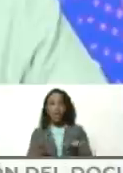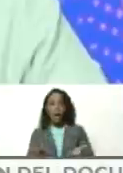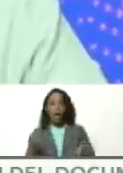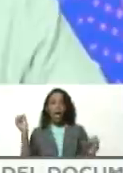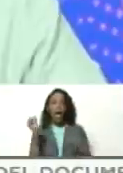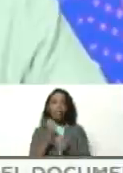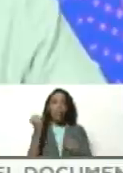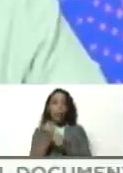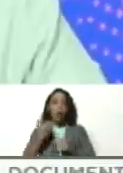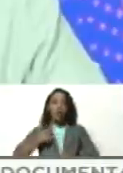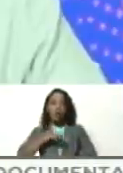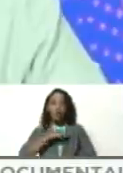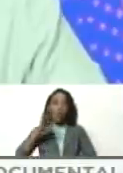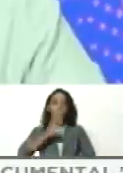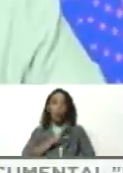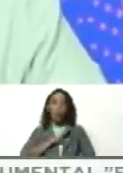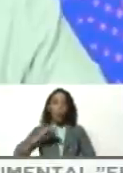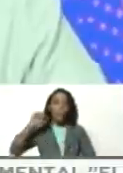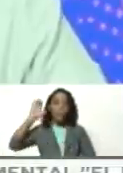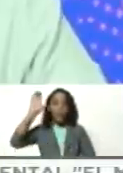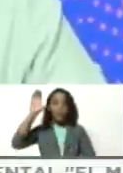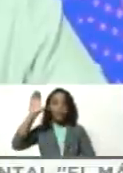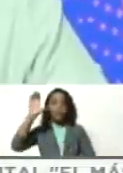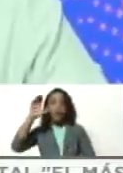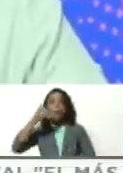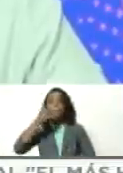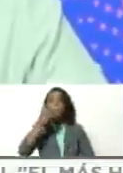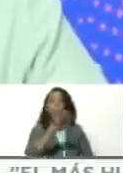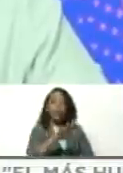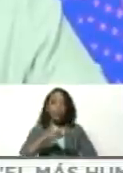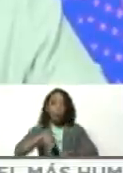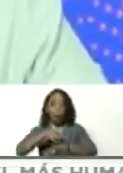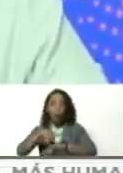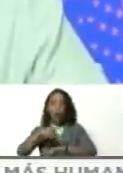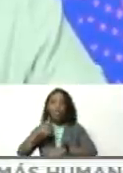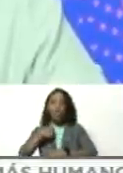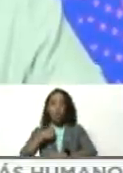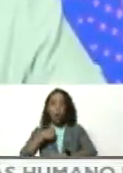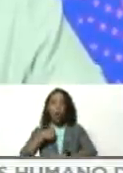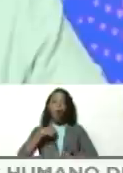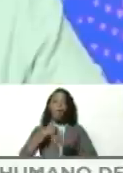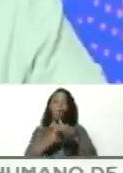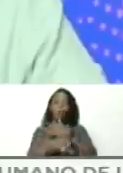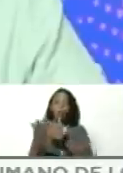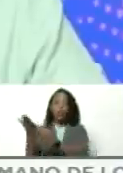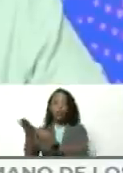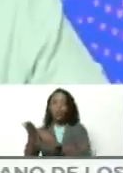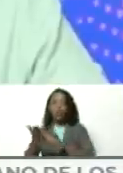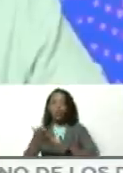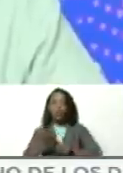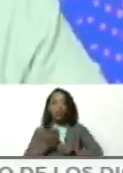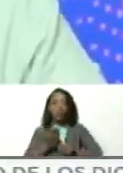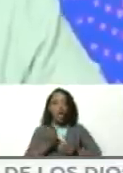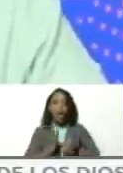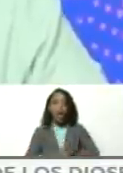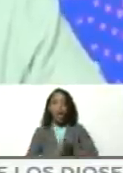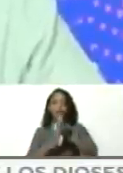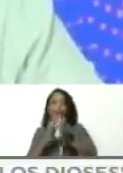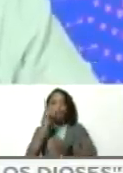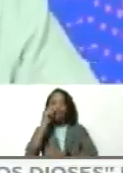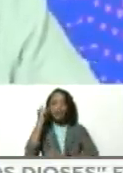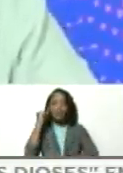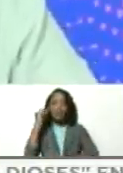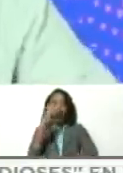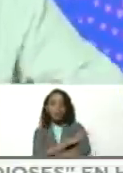trabajo por nuestro país. Y en las próximas horas voy a recibir a líderes